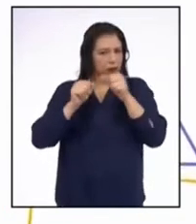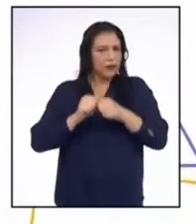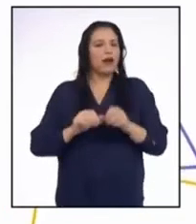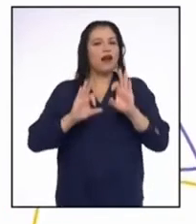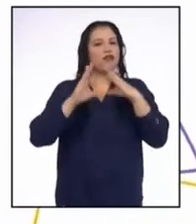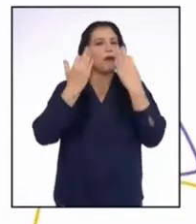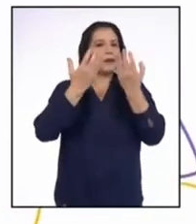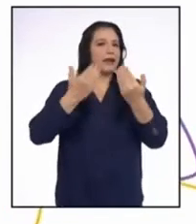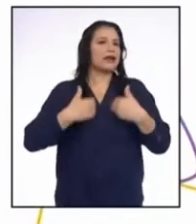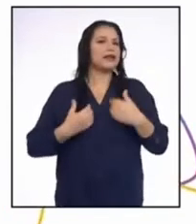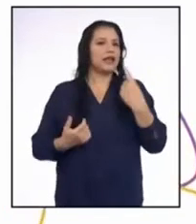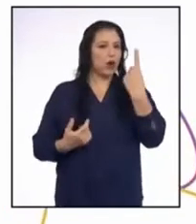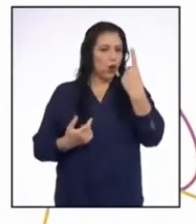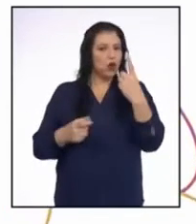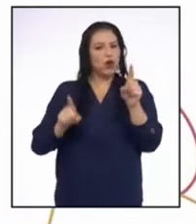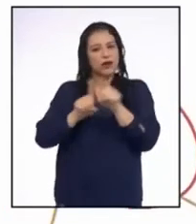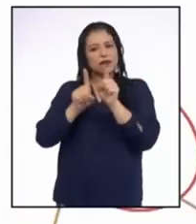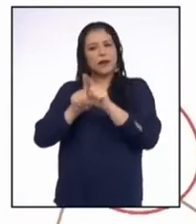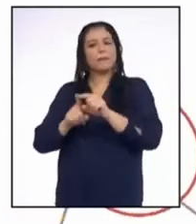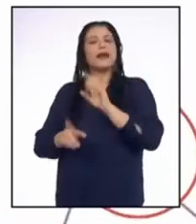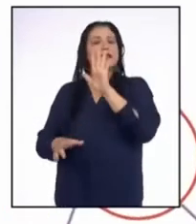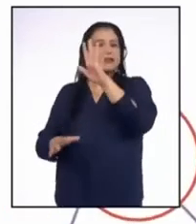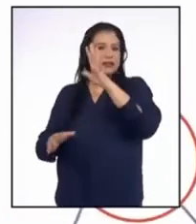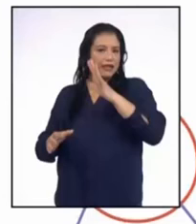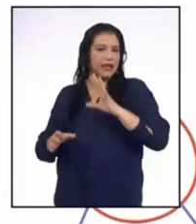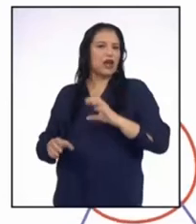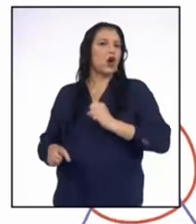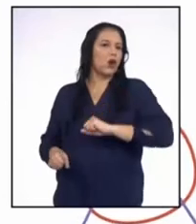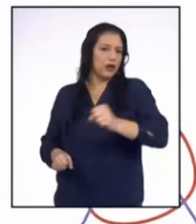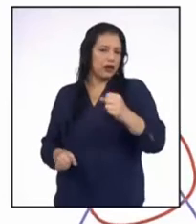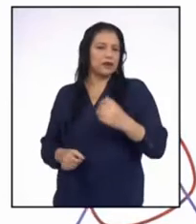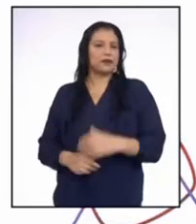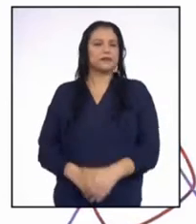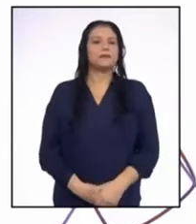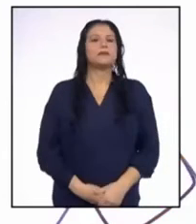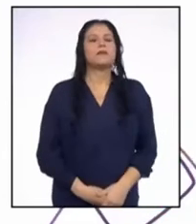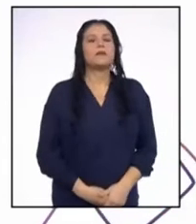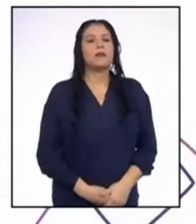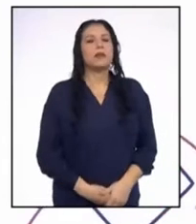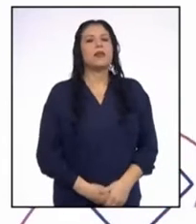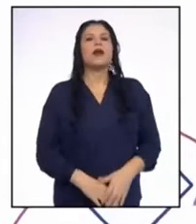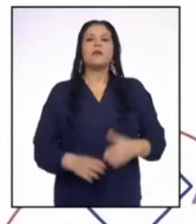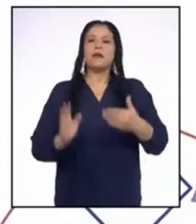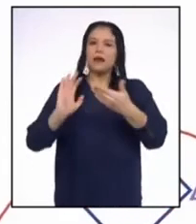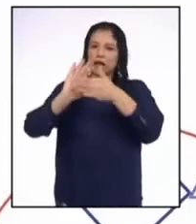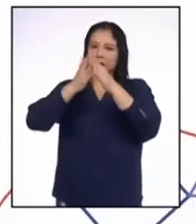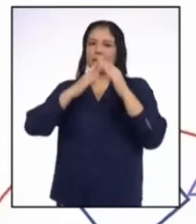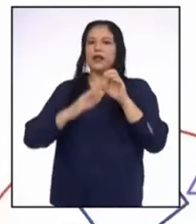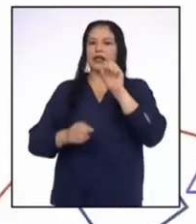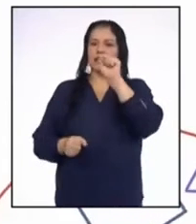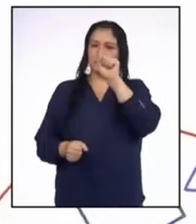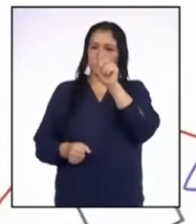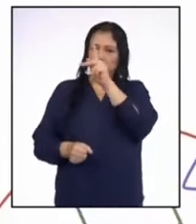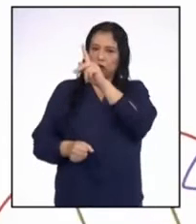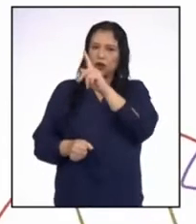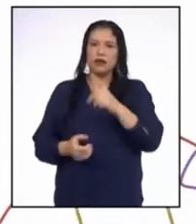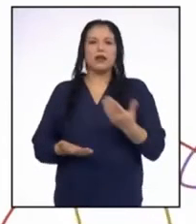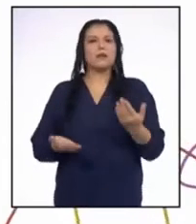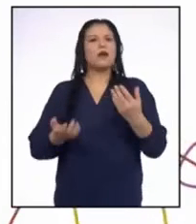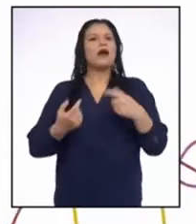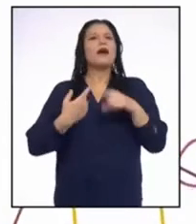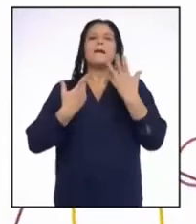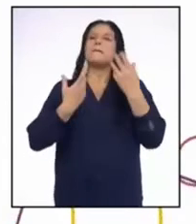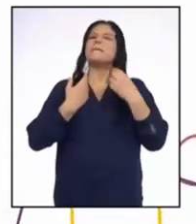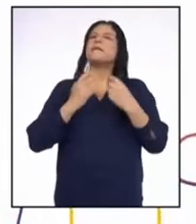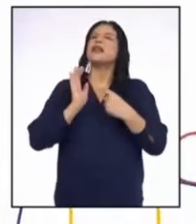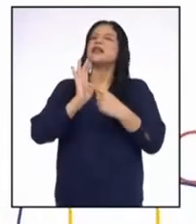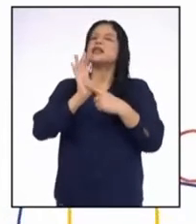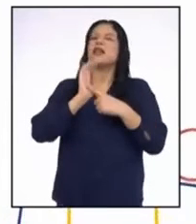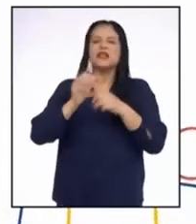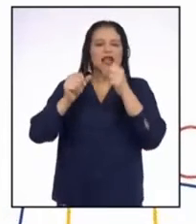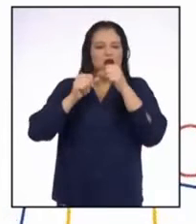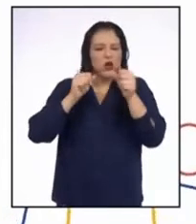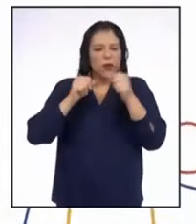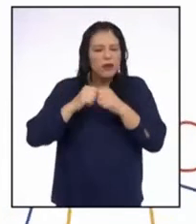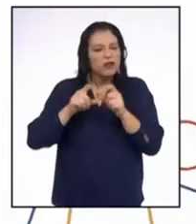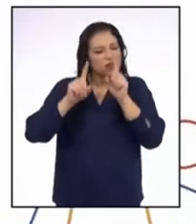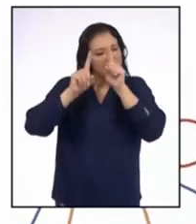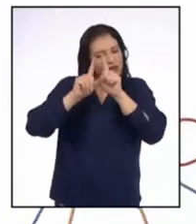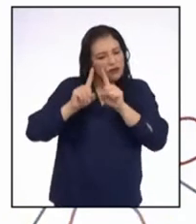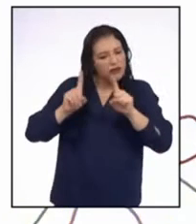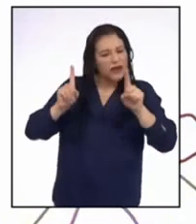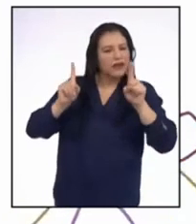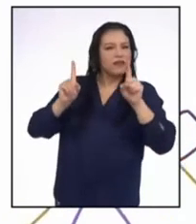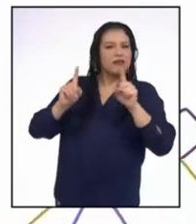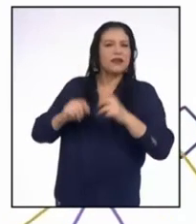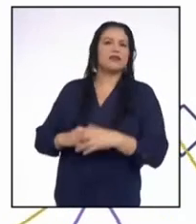familias que tienen un hijo y 5 hijos. Efectivamente, la comunidad Shipibo-Conibo presenta datos heterogéneos en sus medidas de